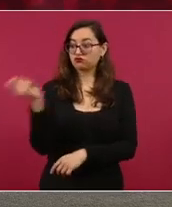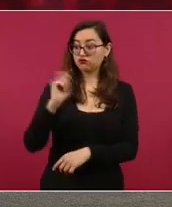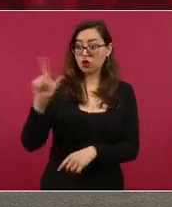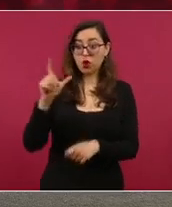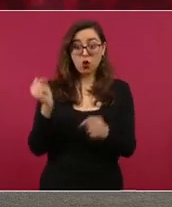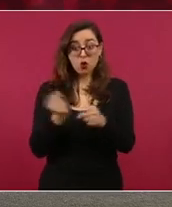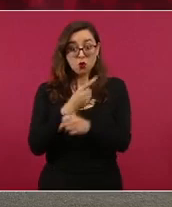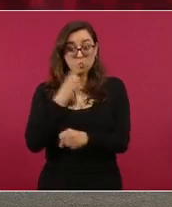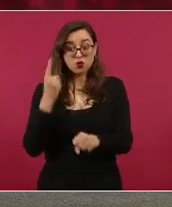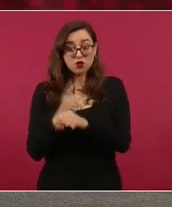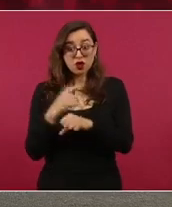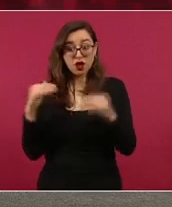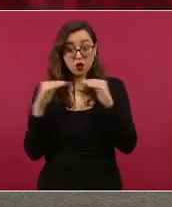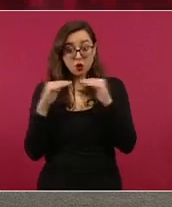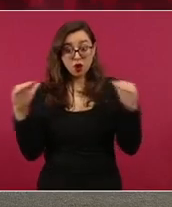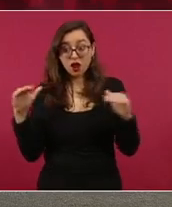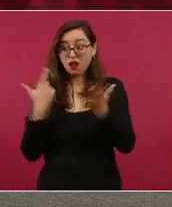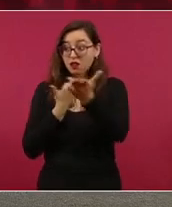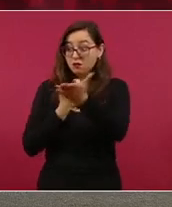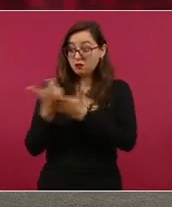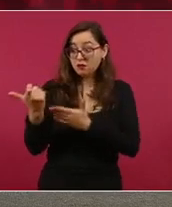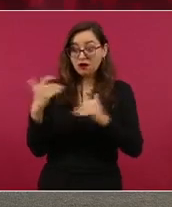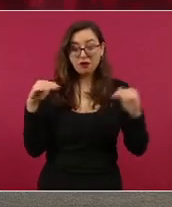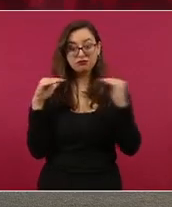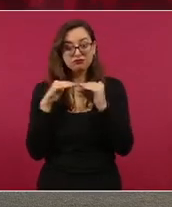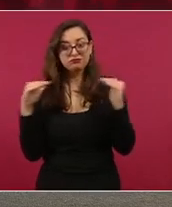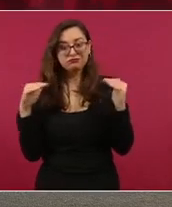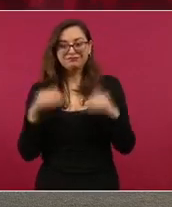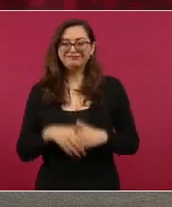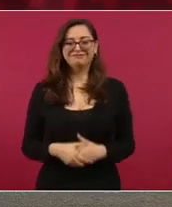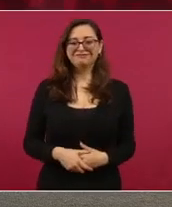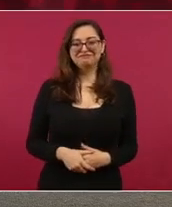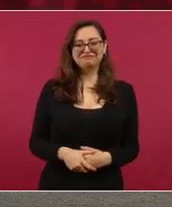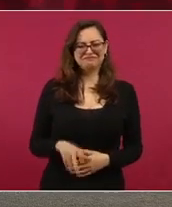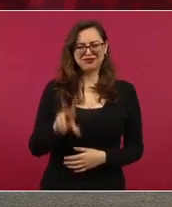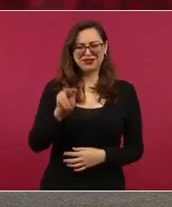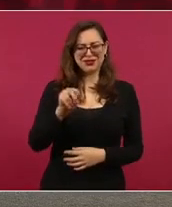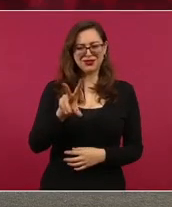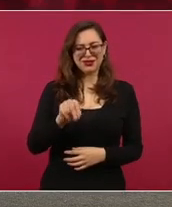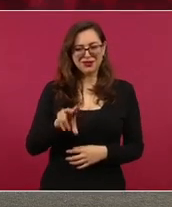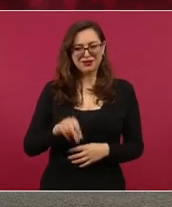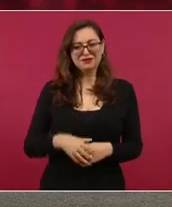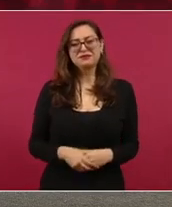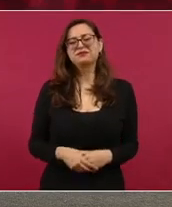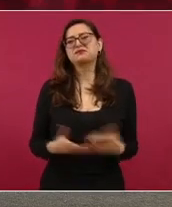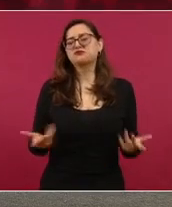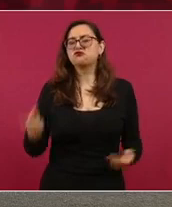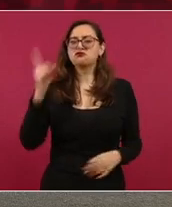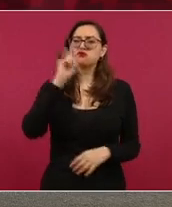oportunidades de salario que tiene un varón. Y esto, pues las mujeres ganan entre